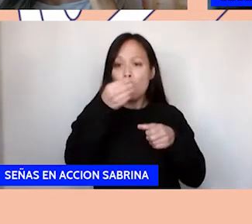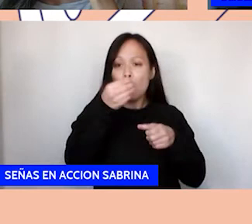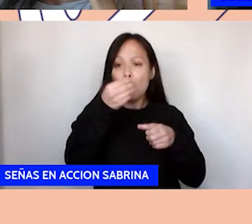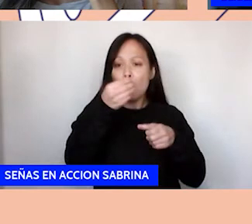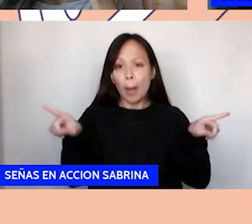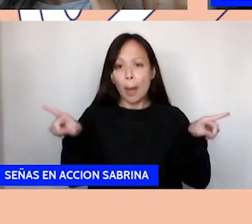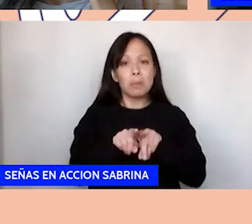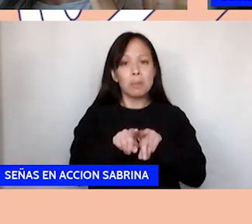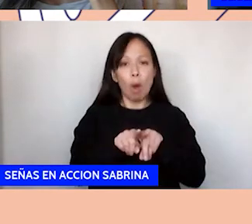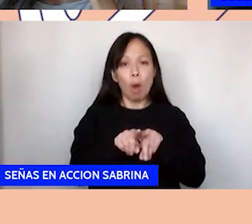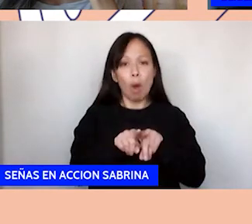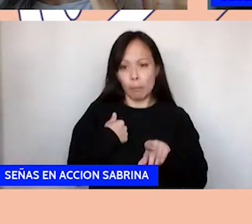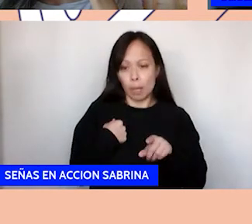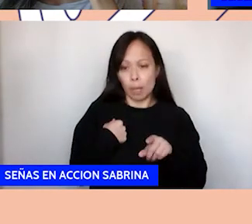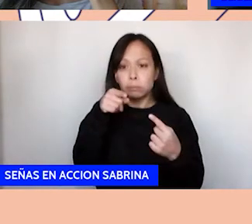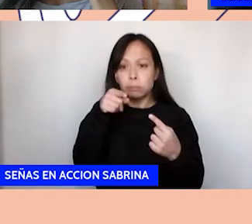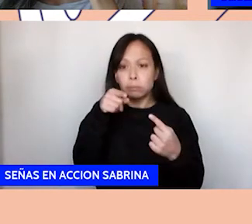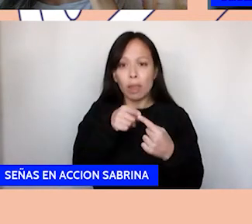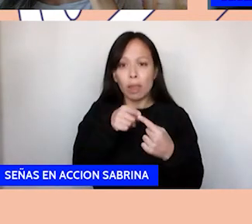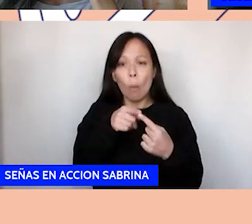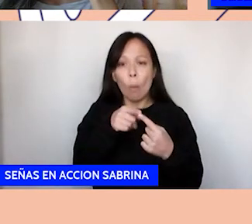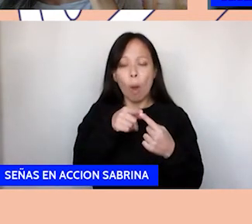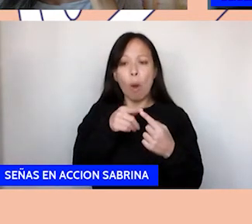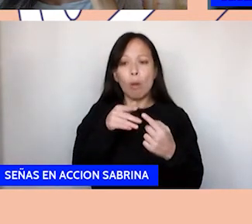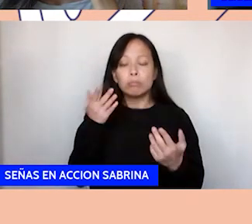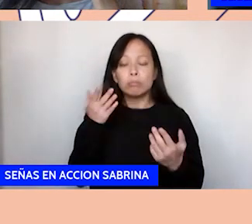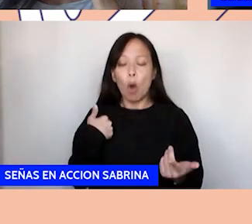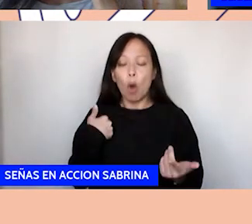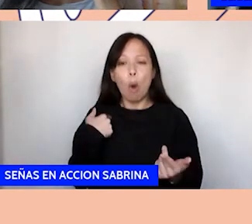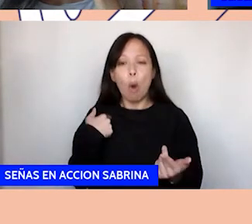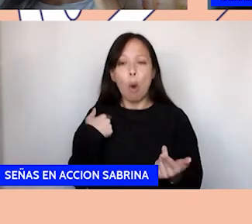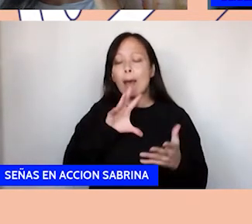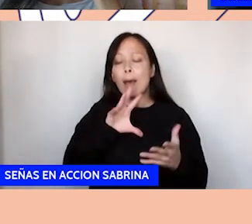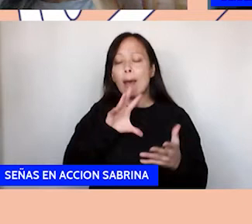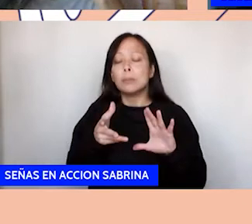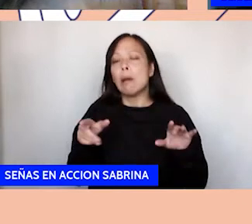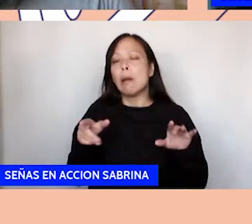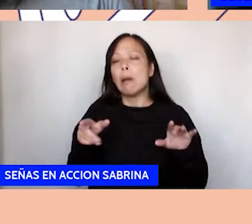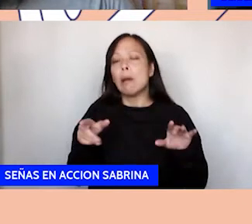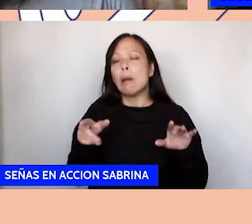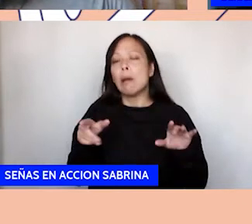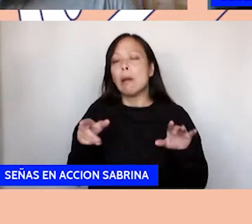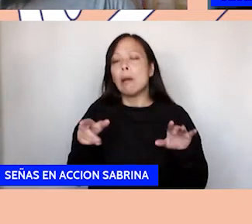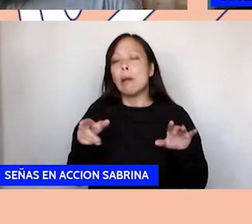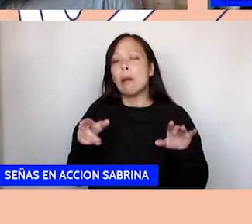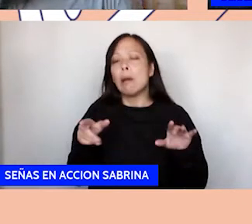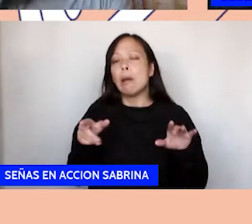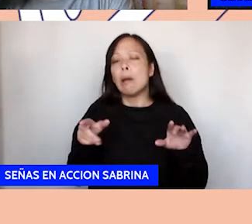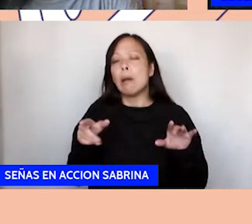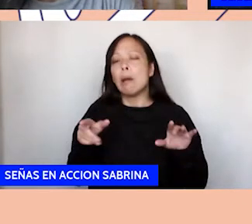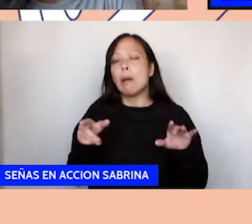que hemos mejorado mucho en ese sentido. Salesforce tiene esta iniciativa de Equal Pay, le llaman, de